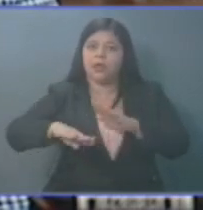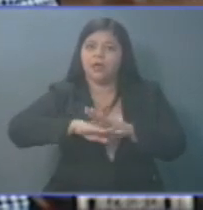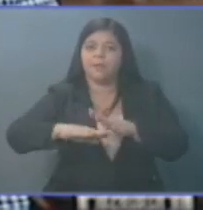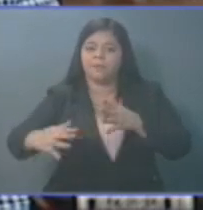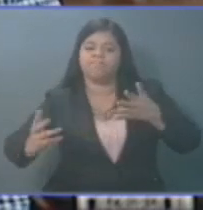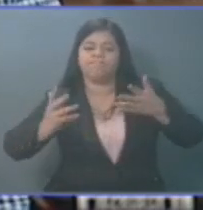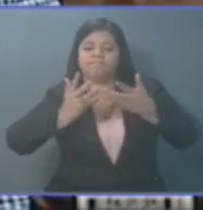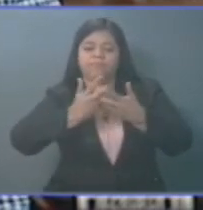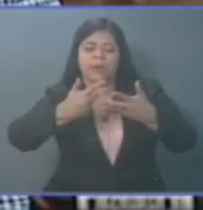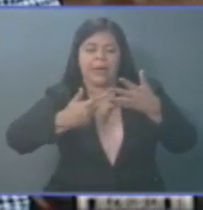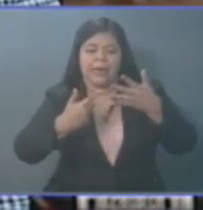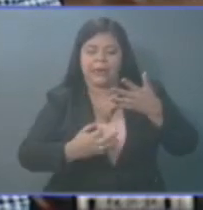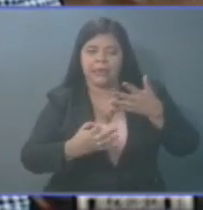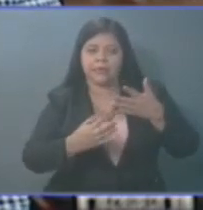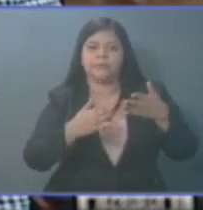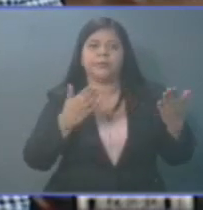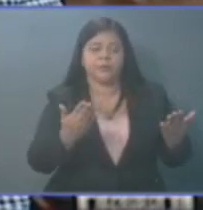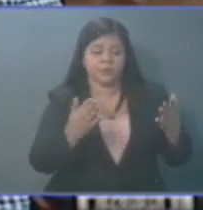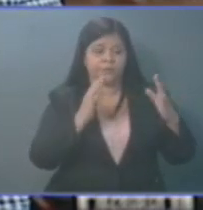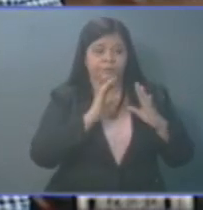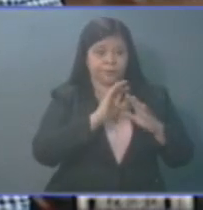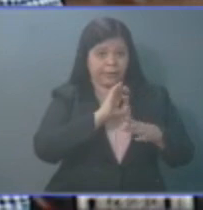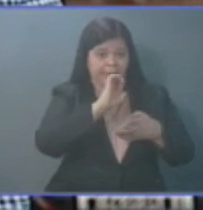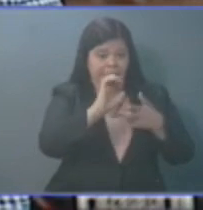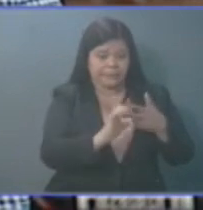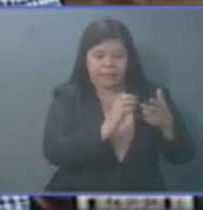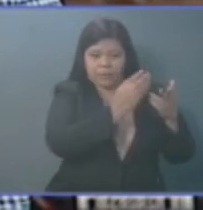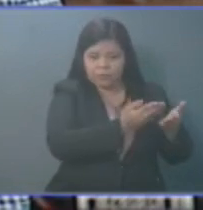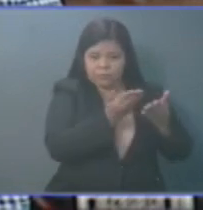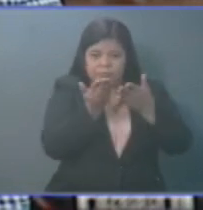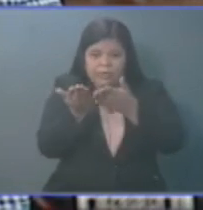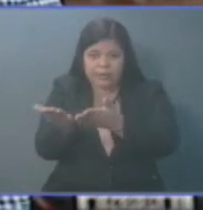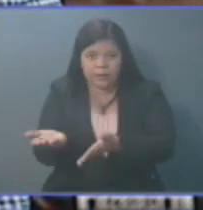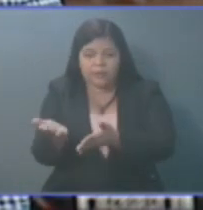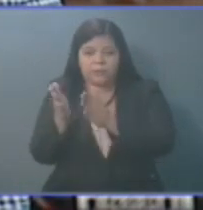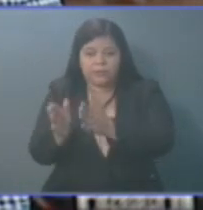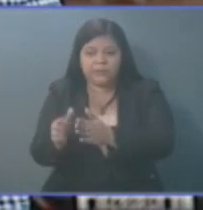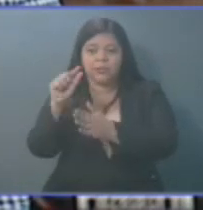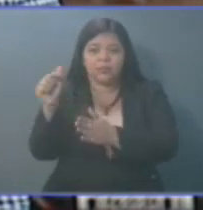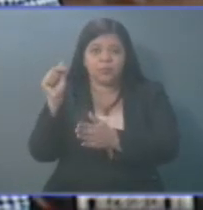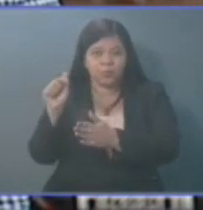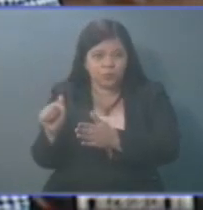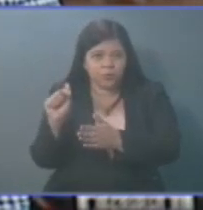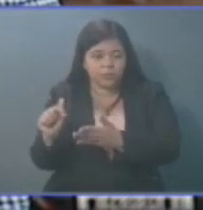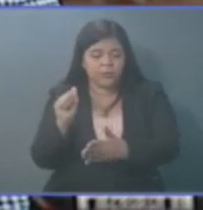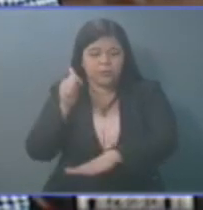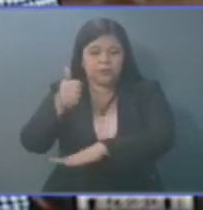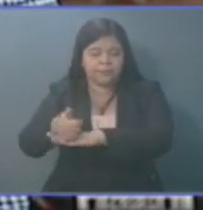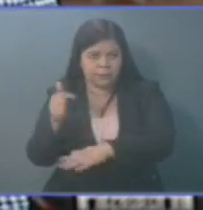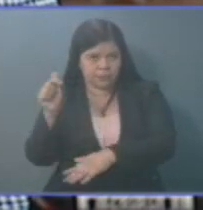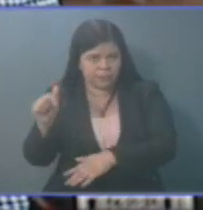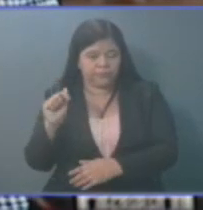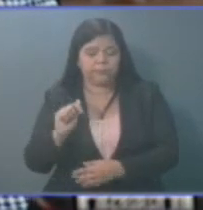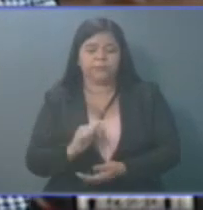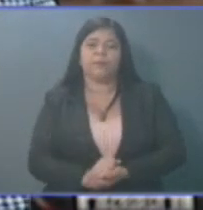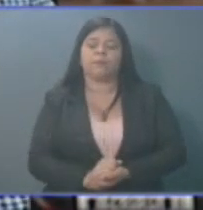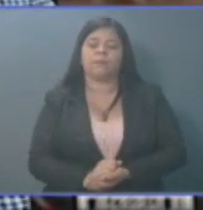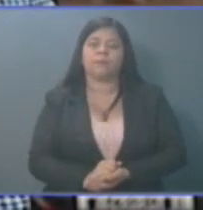Ley como aporte del Estado al patrimonio del Instituto Administrador creado por la referida